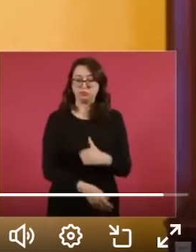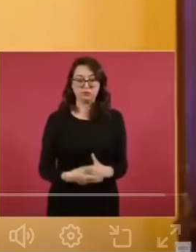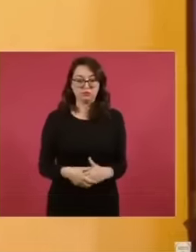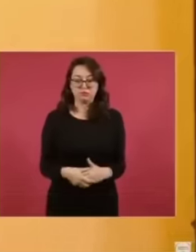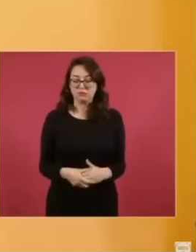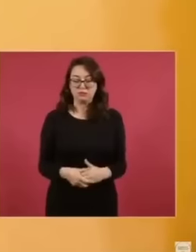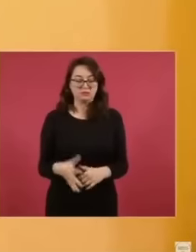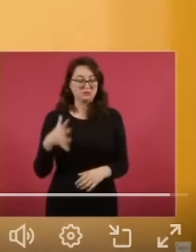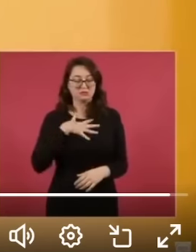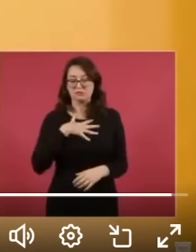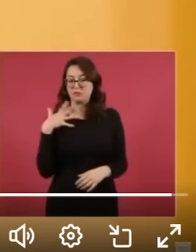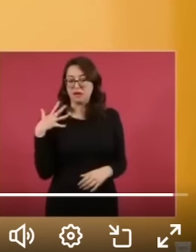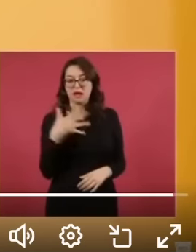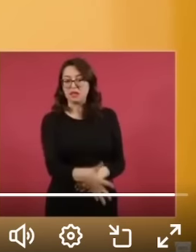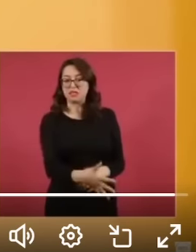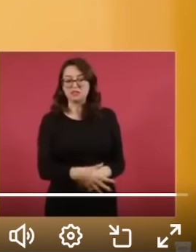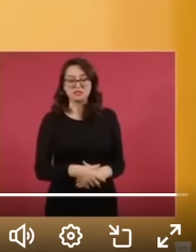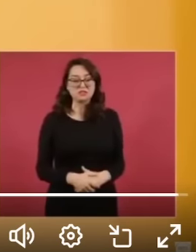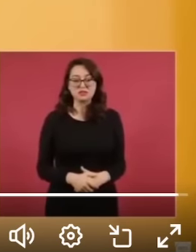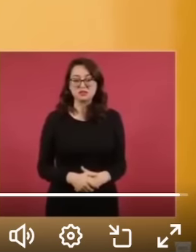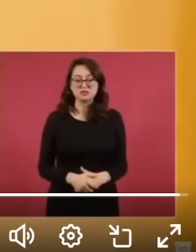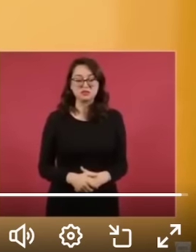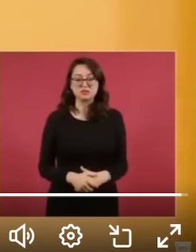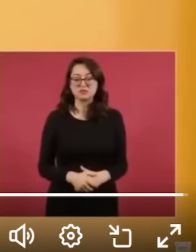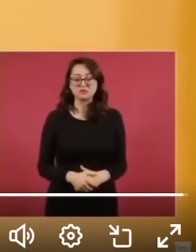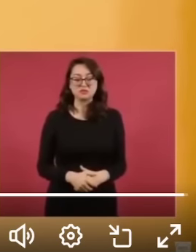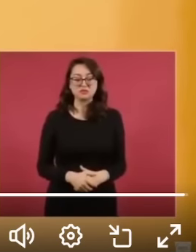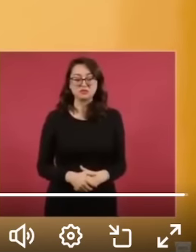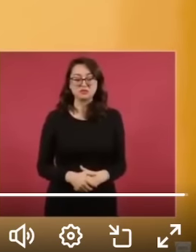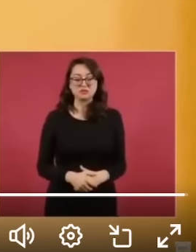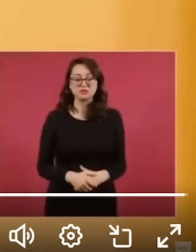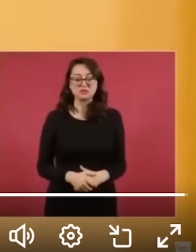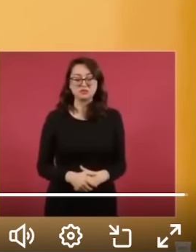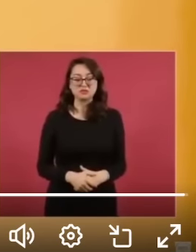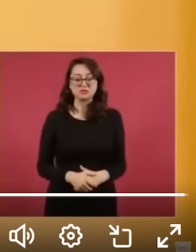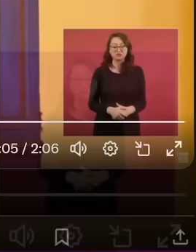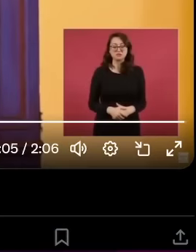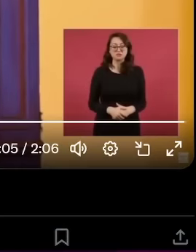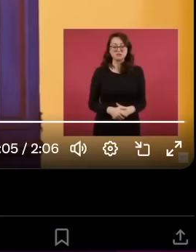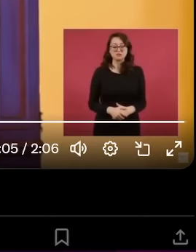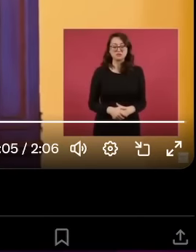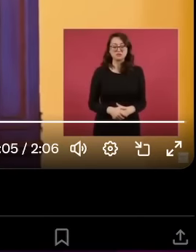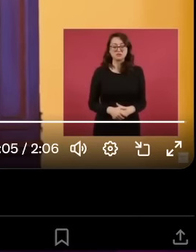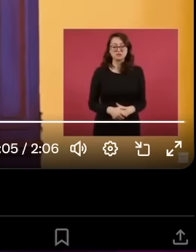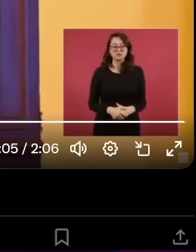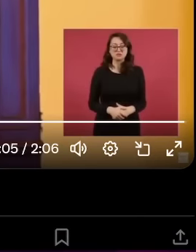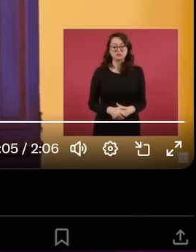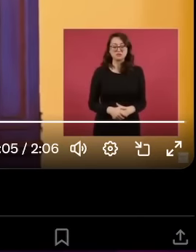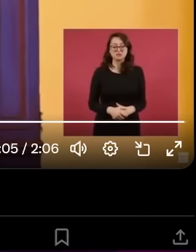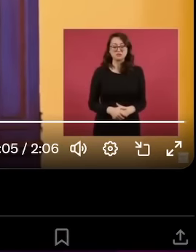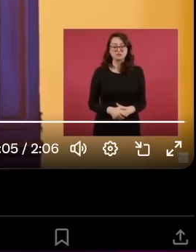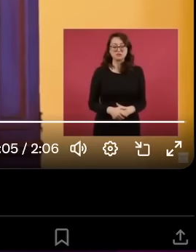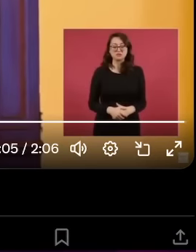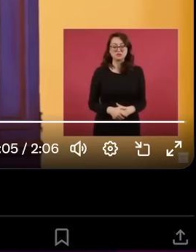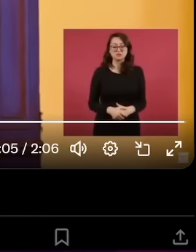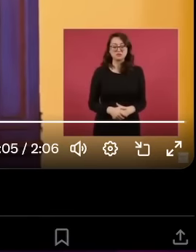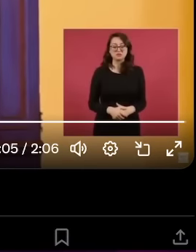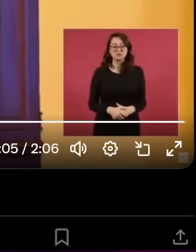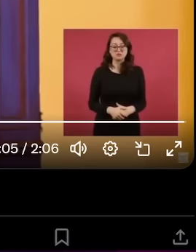Es un pasquín inmundo el New York Times. Pues así es como se refiere el presidente López